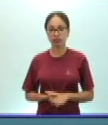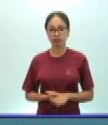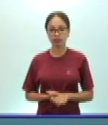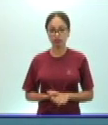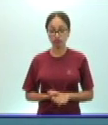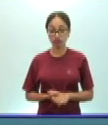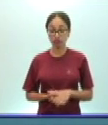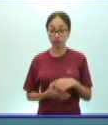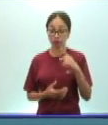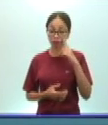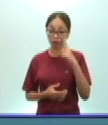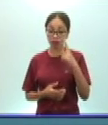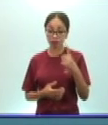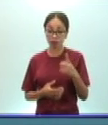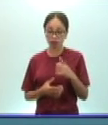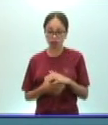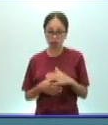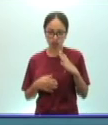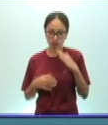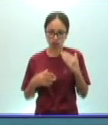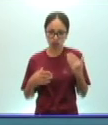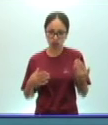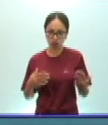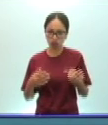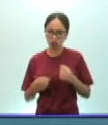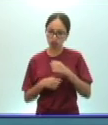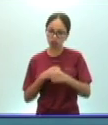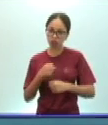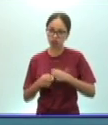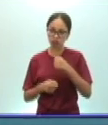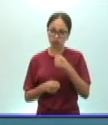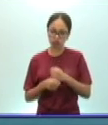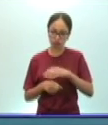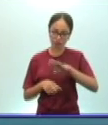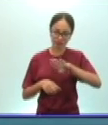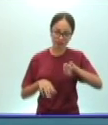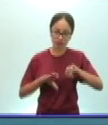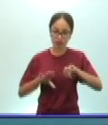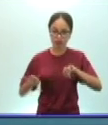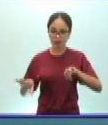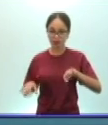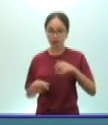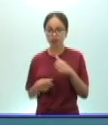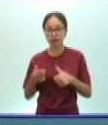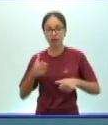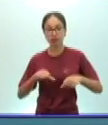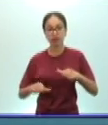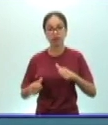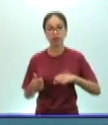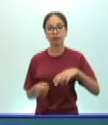Vamos a mostrar cómo se usa este dispositivo para separar una mezcla de aceite y agua.